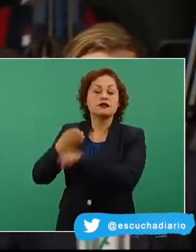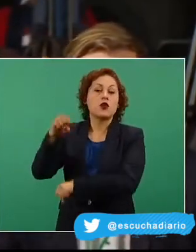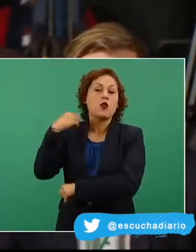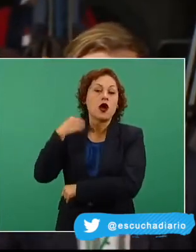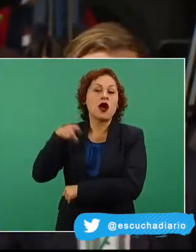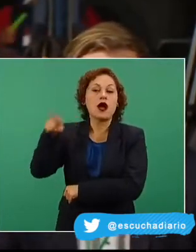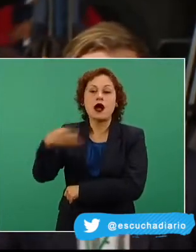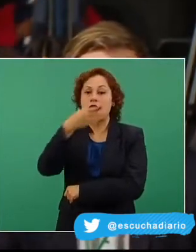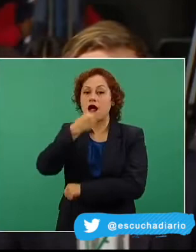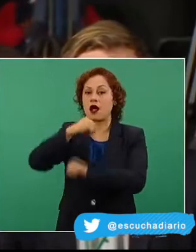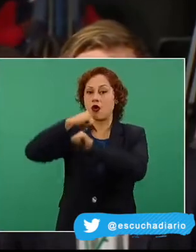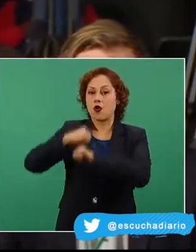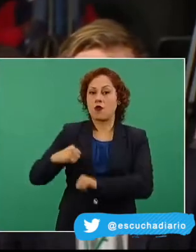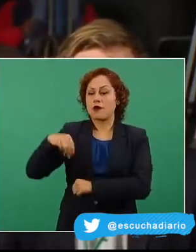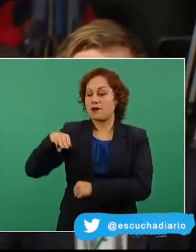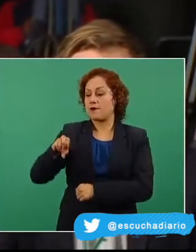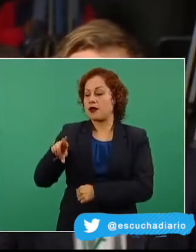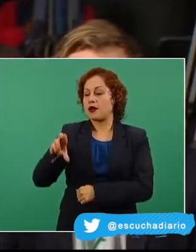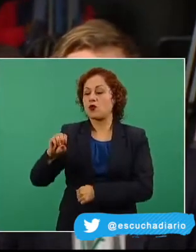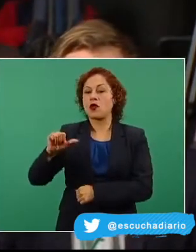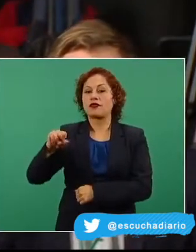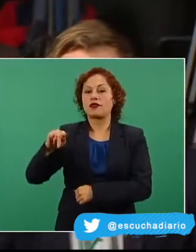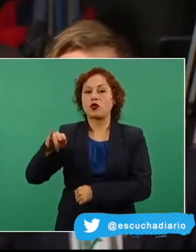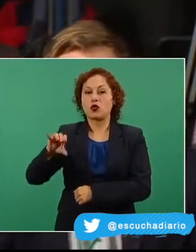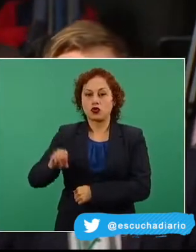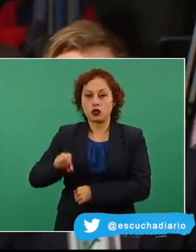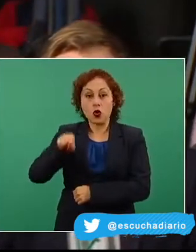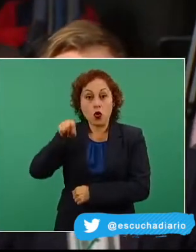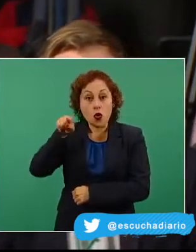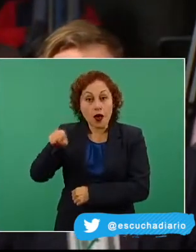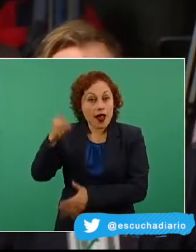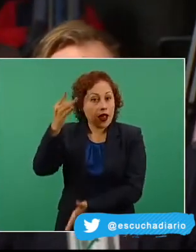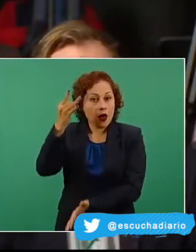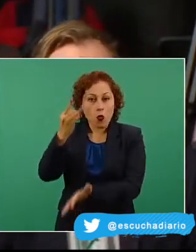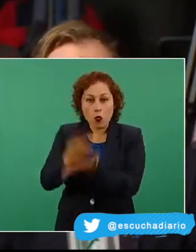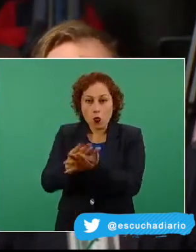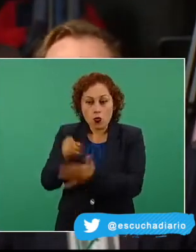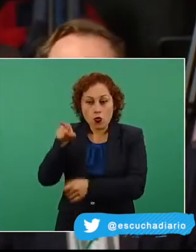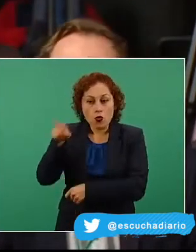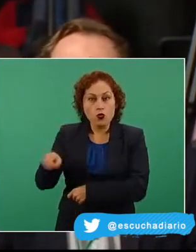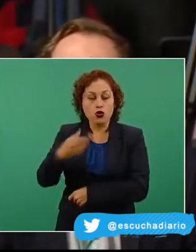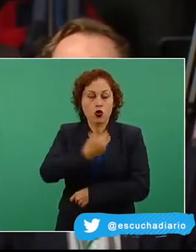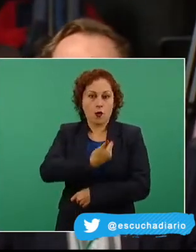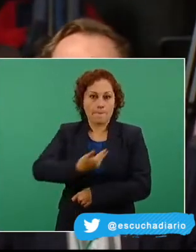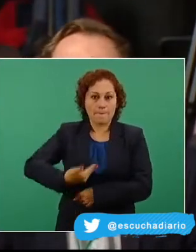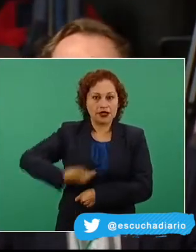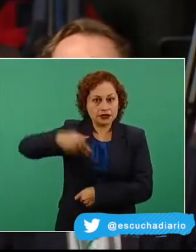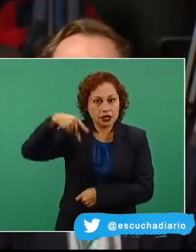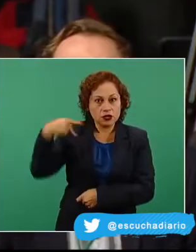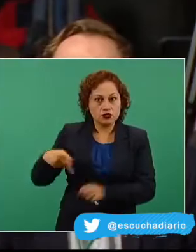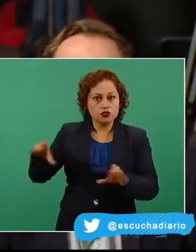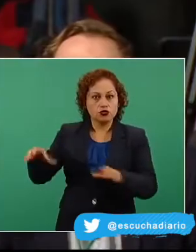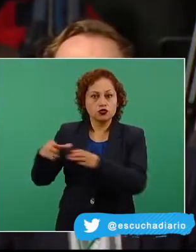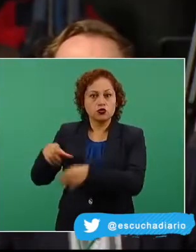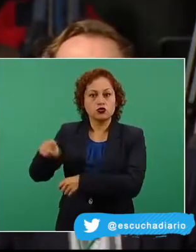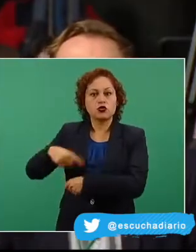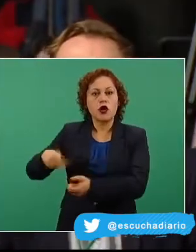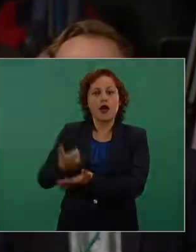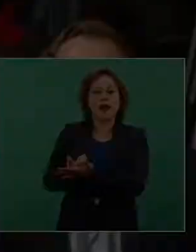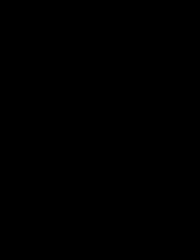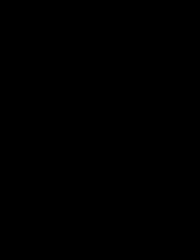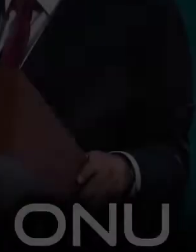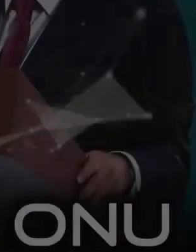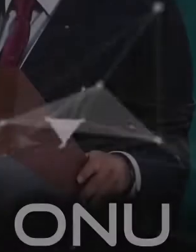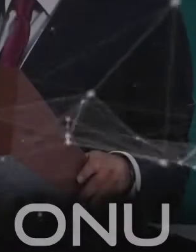marcha violenta en la que dominó la violencia de un puñado de manifestantes, intentando provocar al gobierno para después victimizarse.